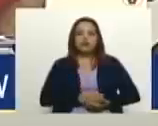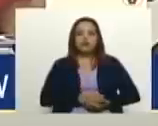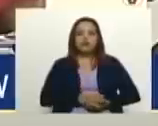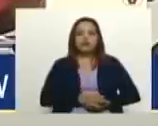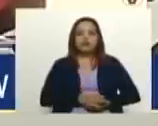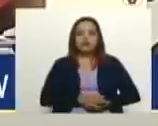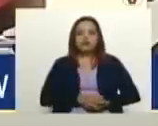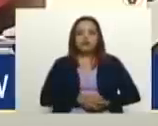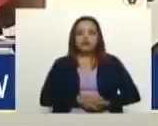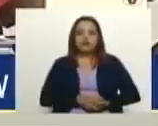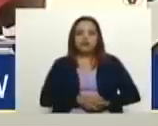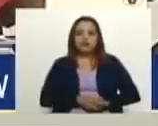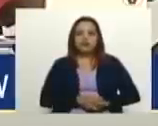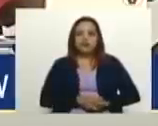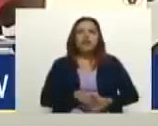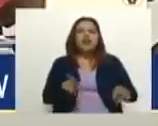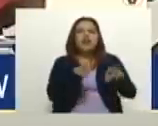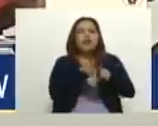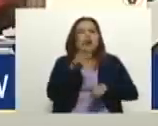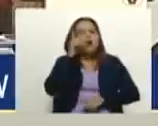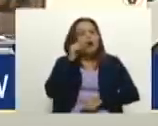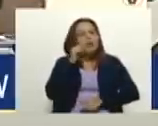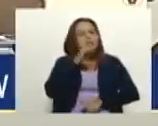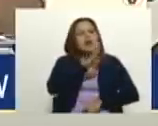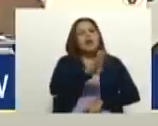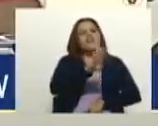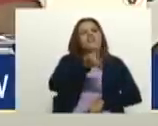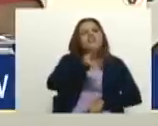Como aquel Bratón que vino para acá de asesor